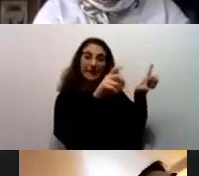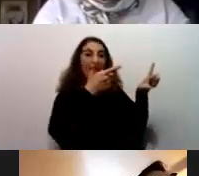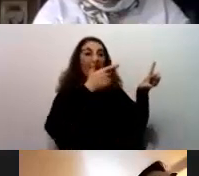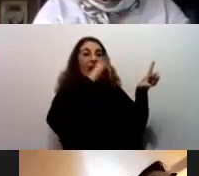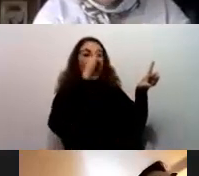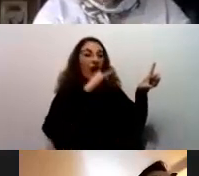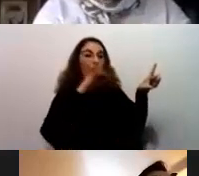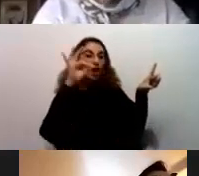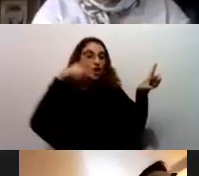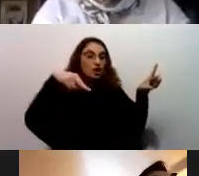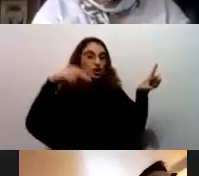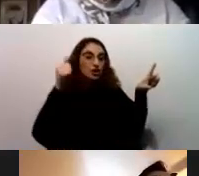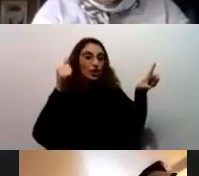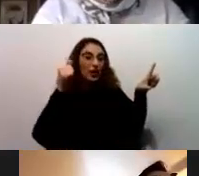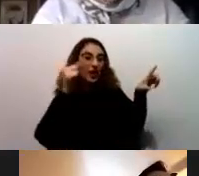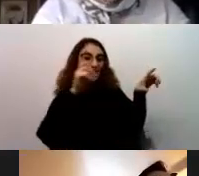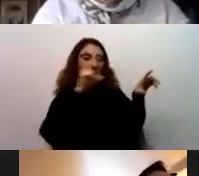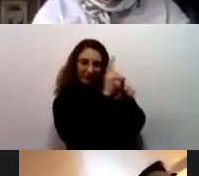ver?